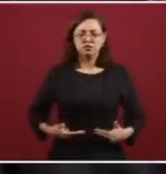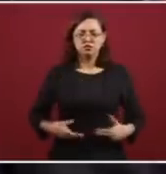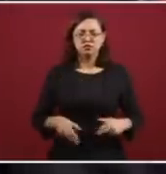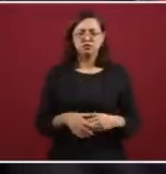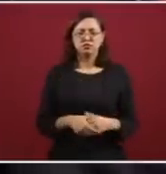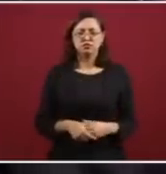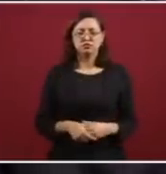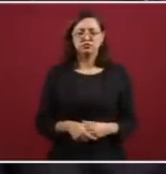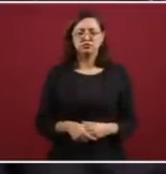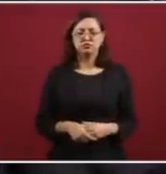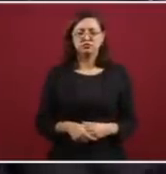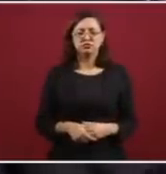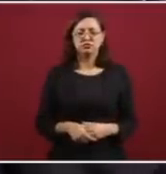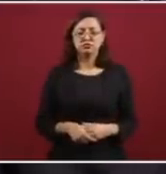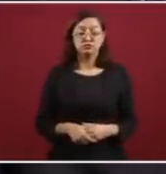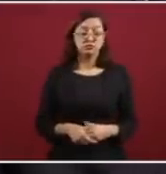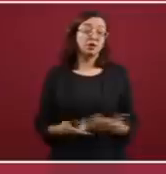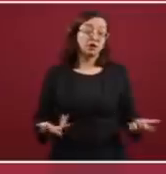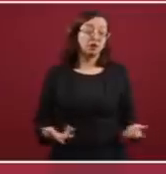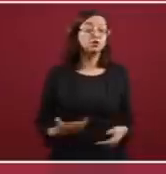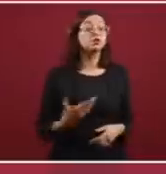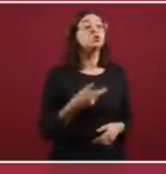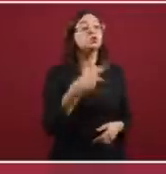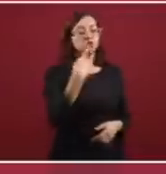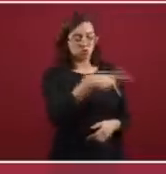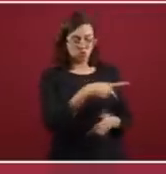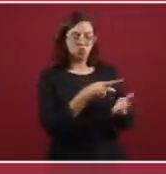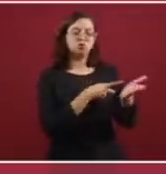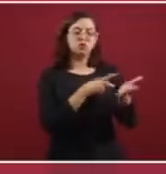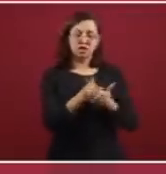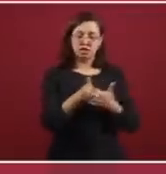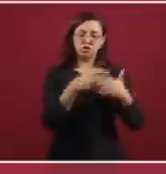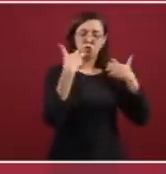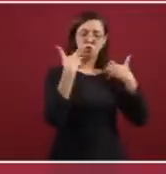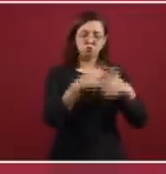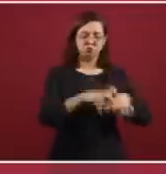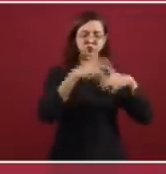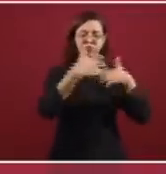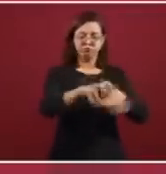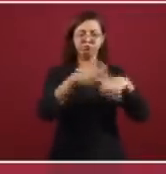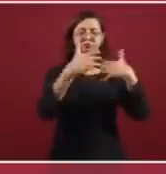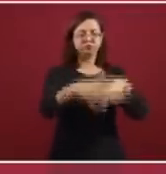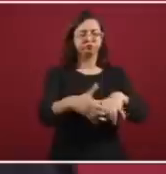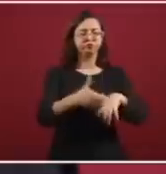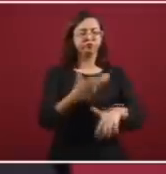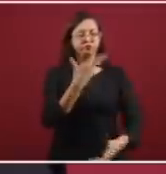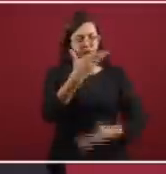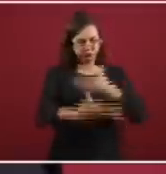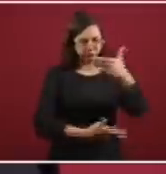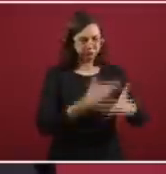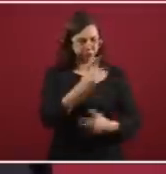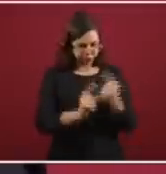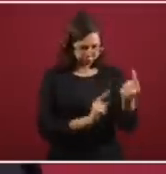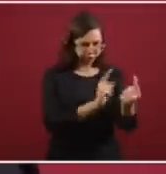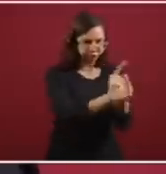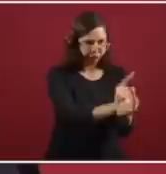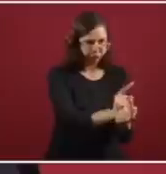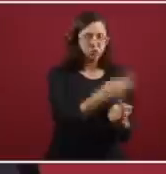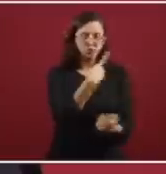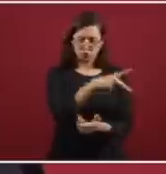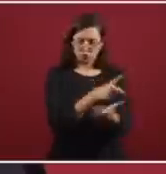porque así como él tiene el derecho de manifestarse y de ser recibido, pues todos los ciudadanos, y yo tengo también